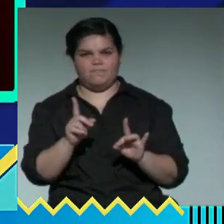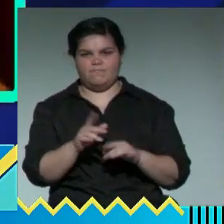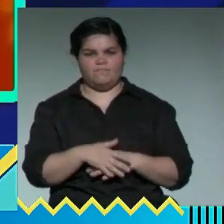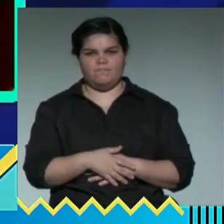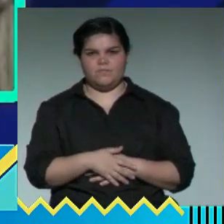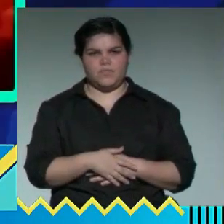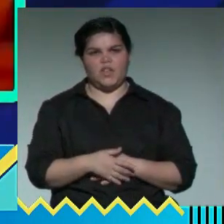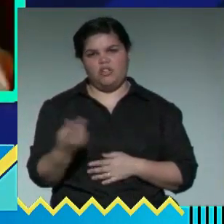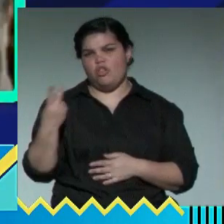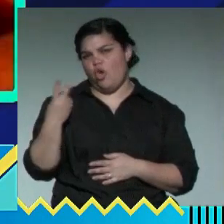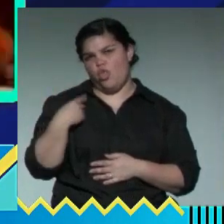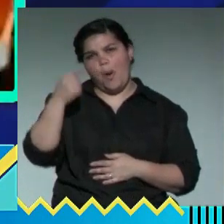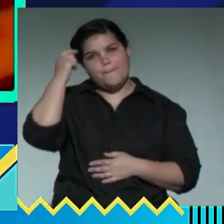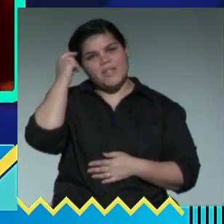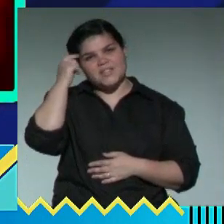hacer pintar.